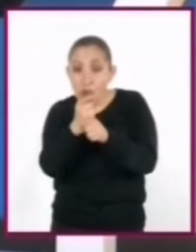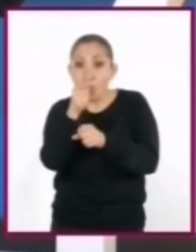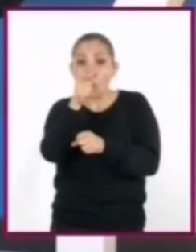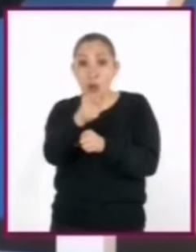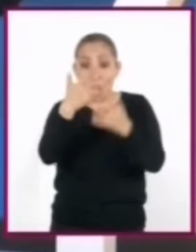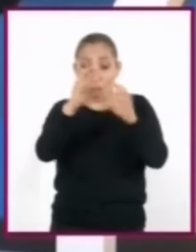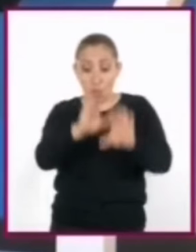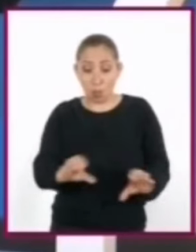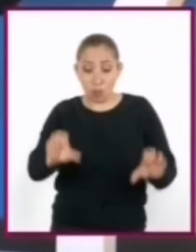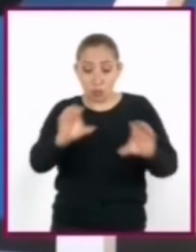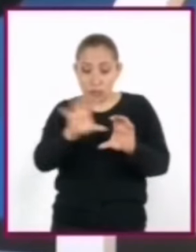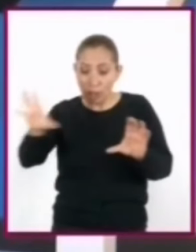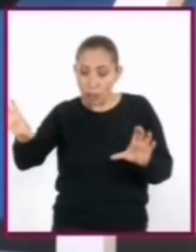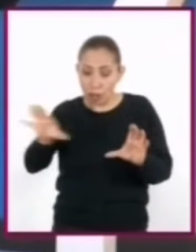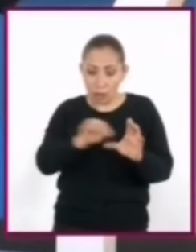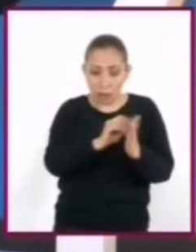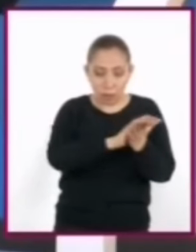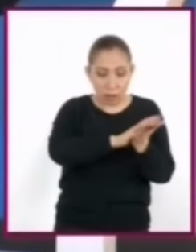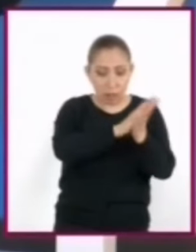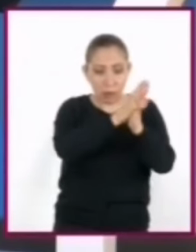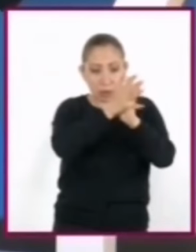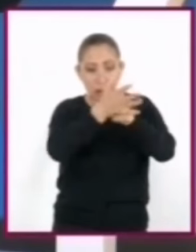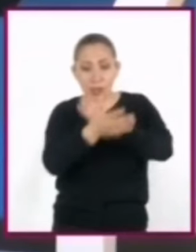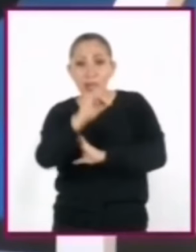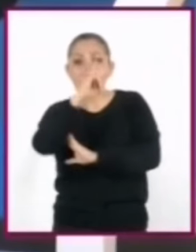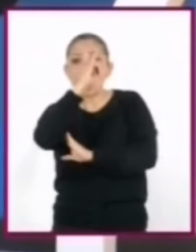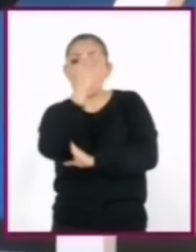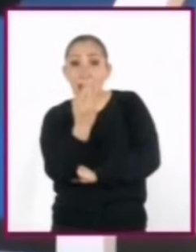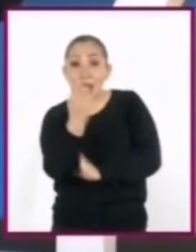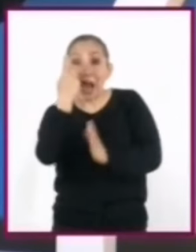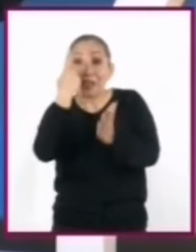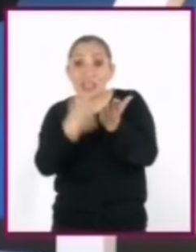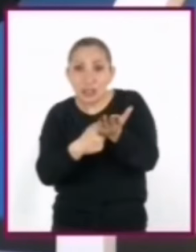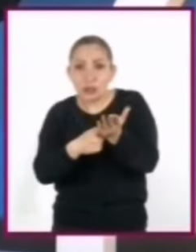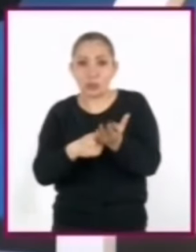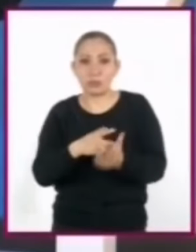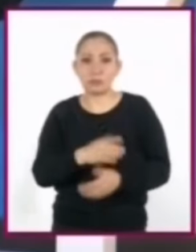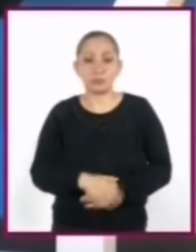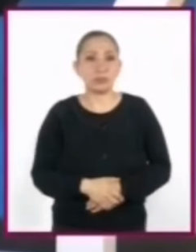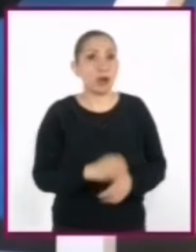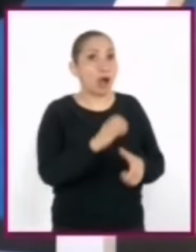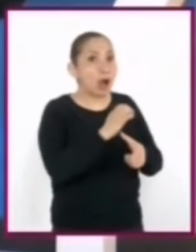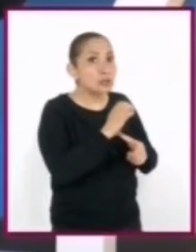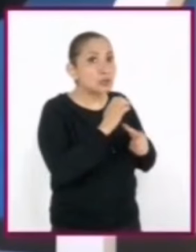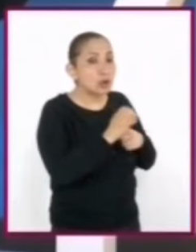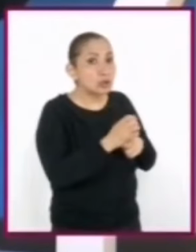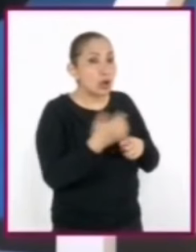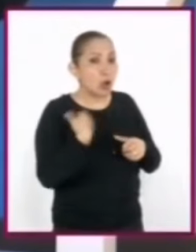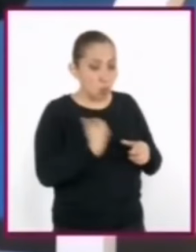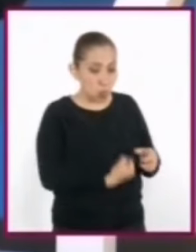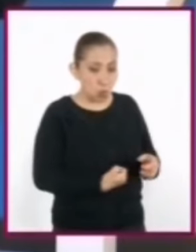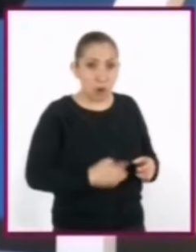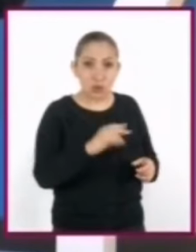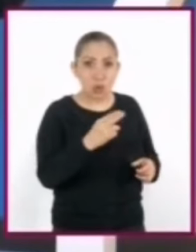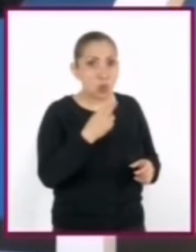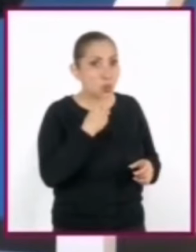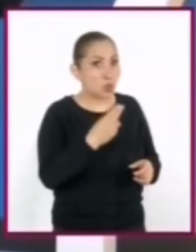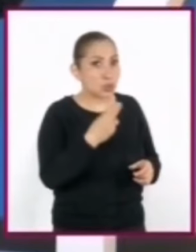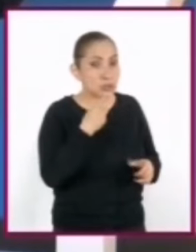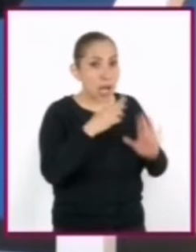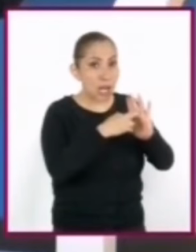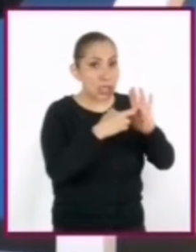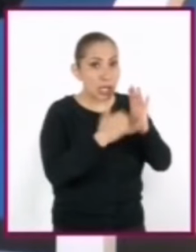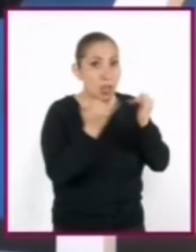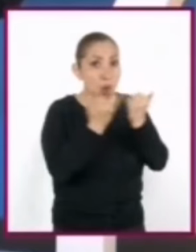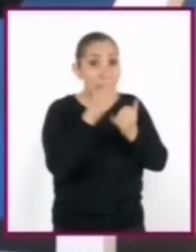una computadora genera una imagen del interior. Entonces, ¿el ultrasonido no utiliza el mismo principio